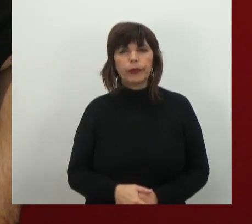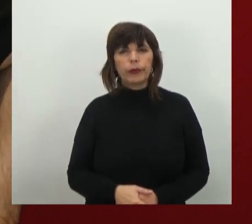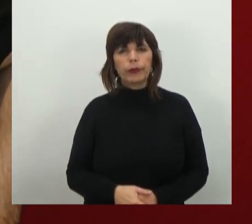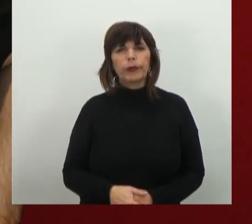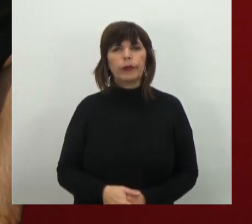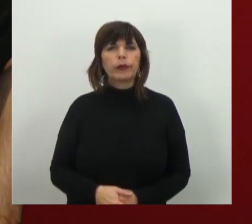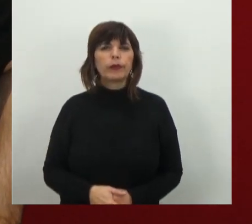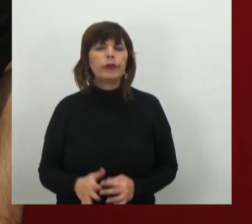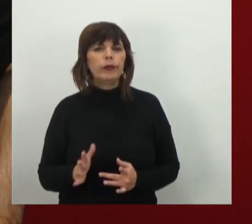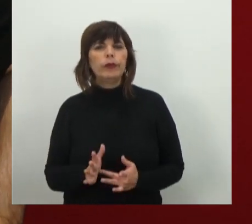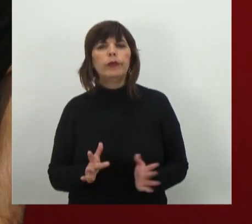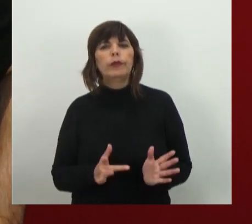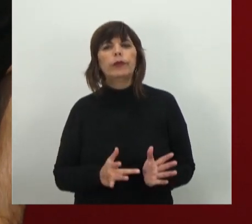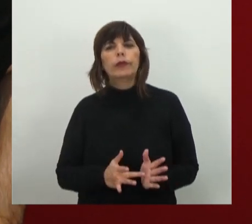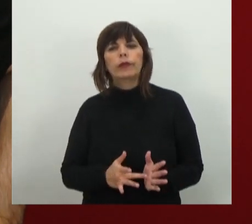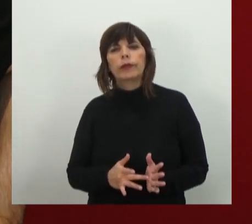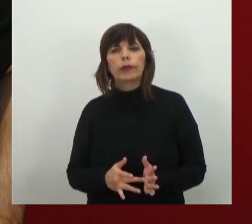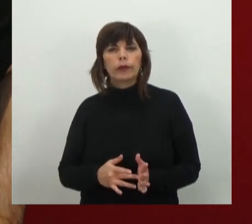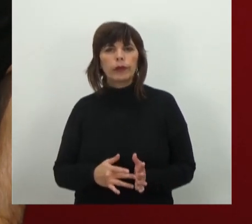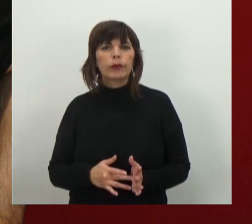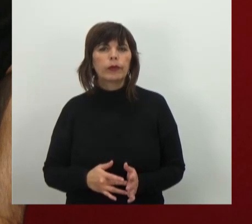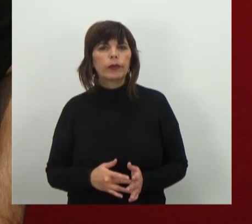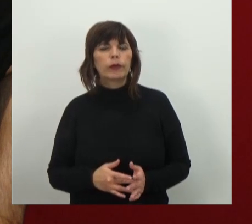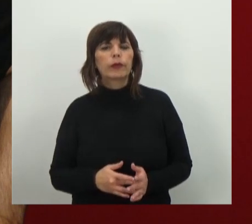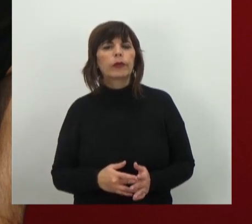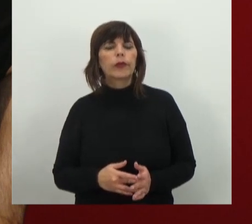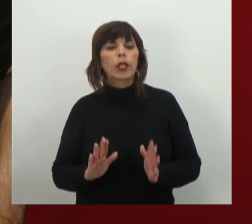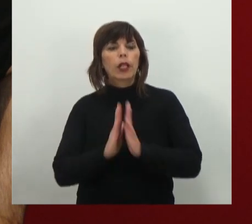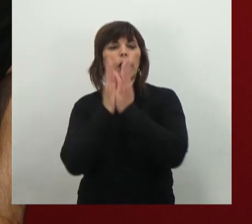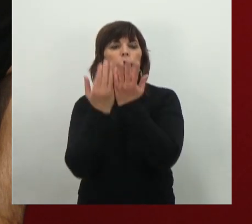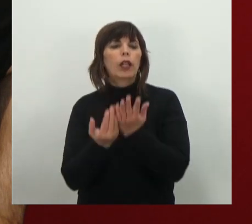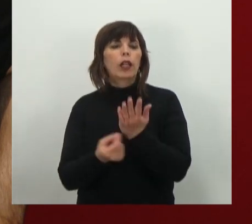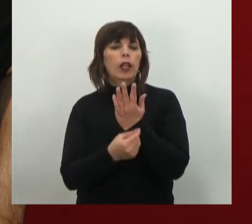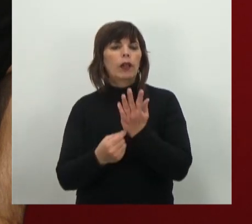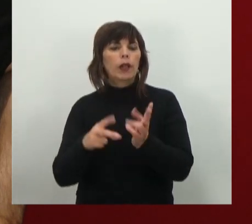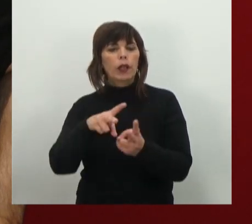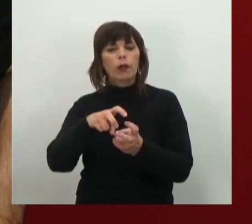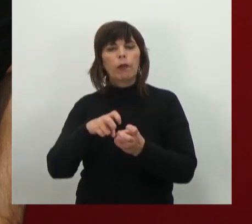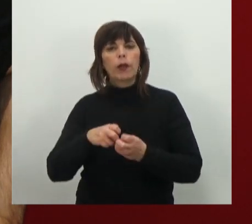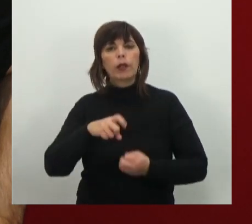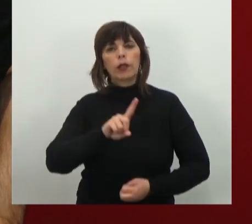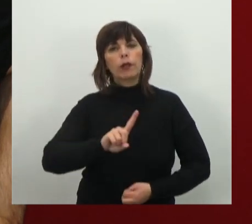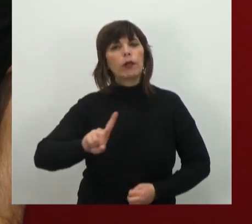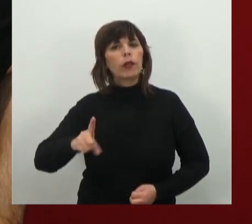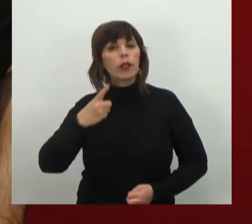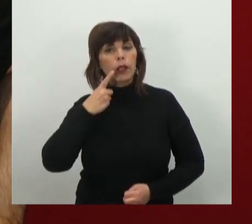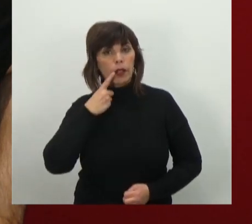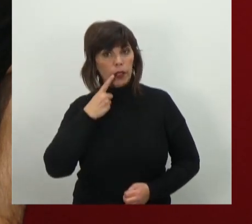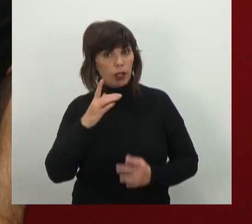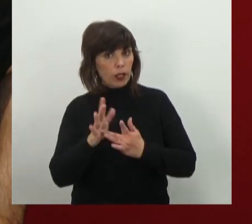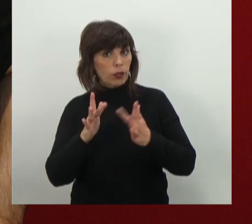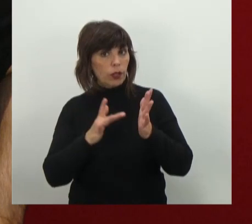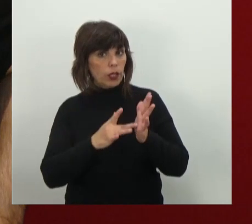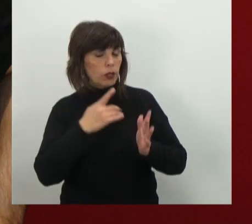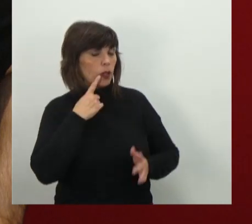Por eso dijo Jesucristo en Mateo 11, venid a mí, todos